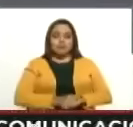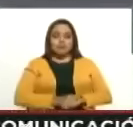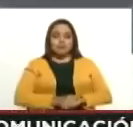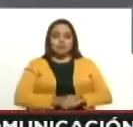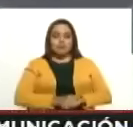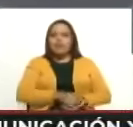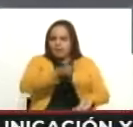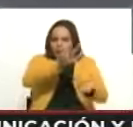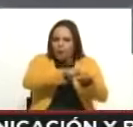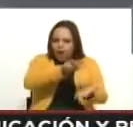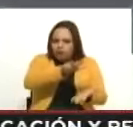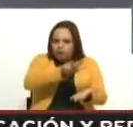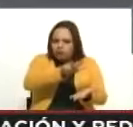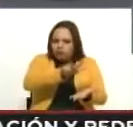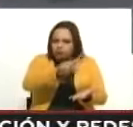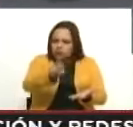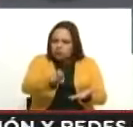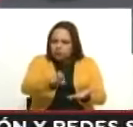¿Aprobado?